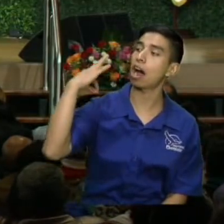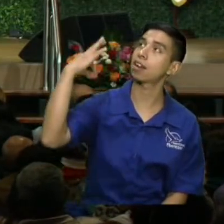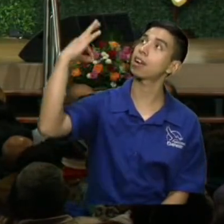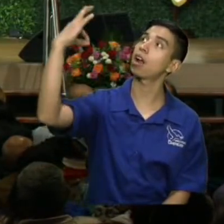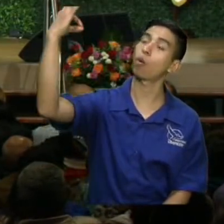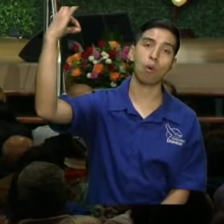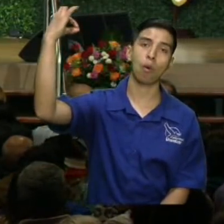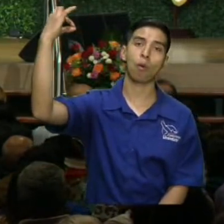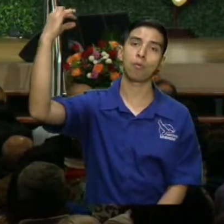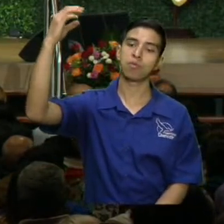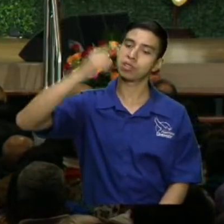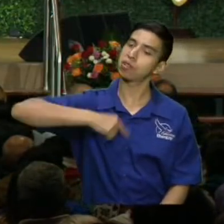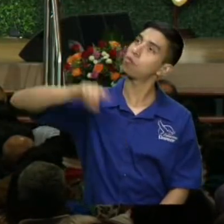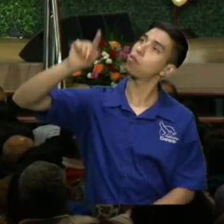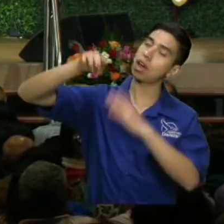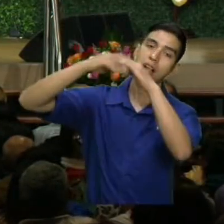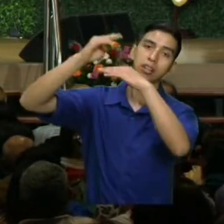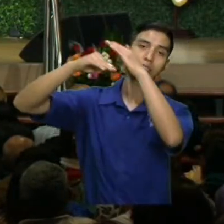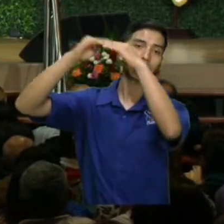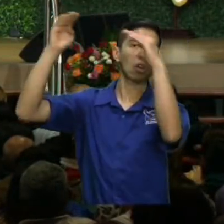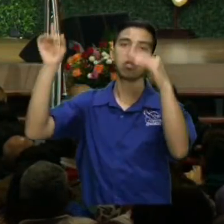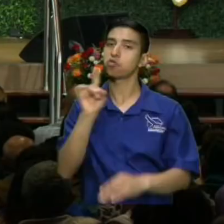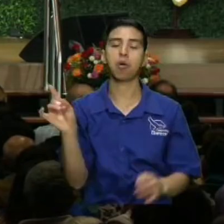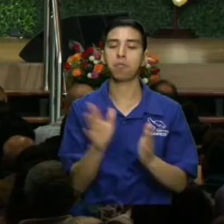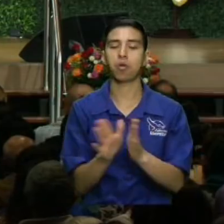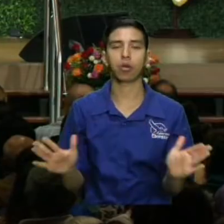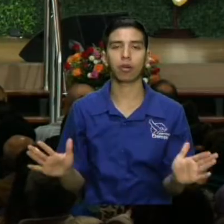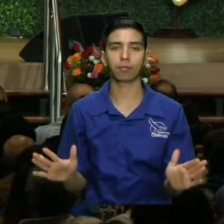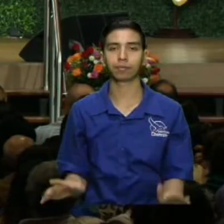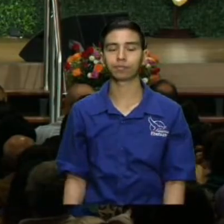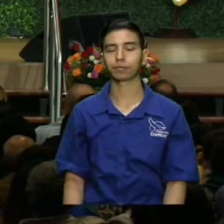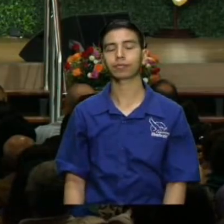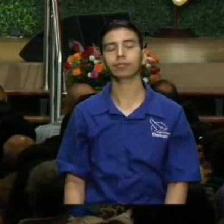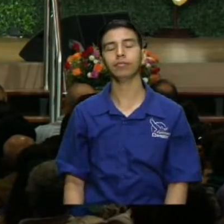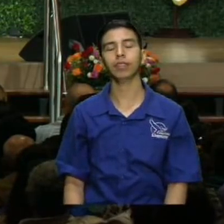Dios es bueno. Amén. Bueno, entonces sigamos acá.